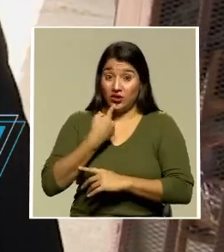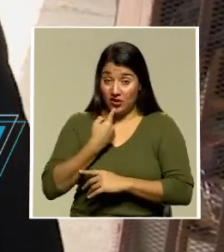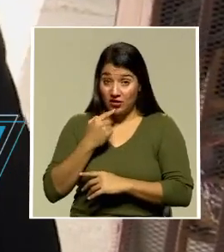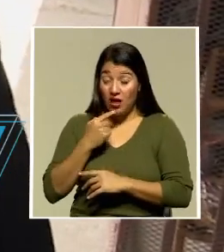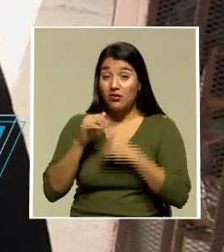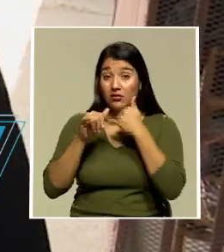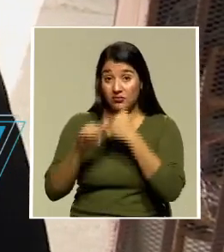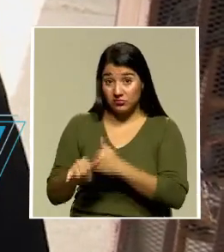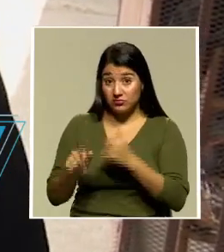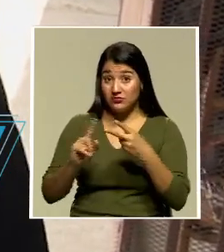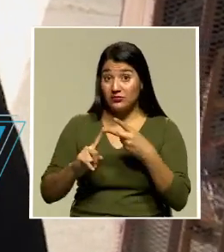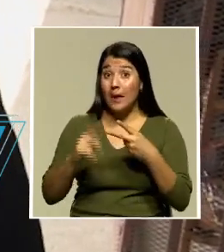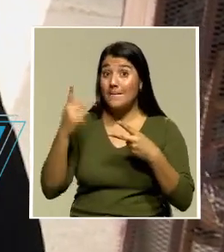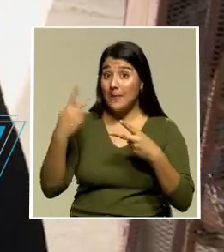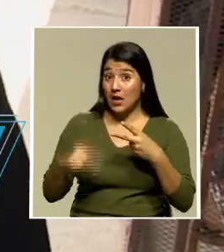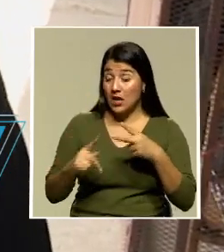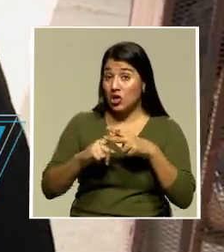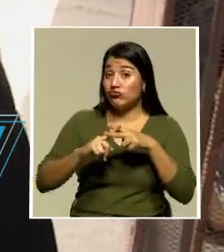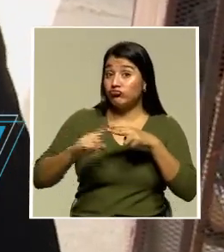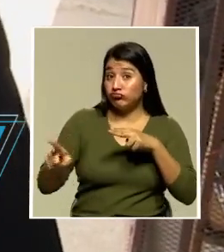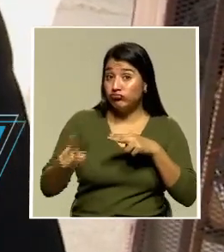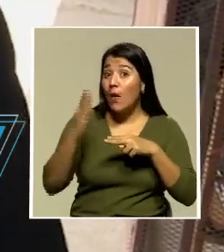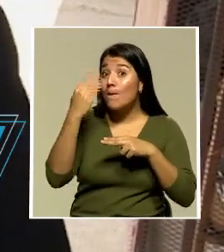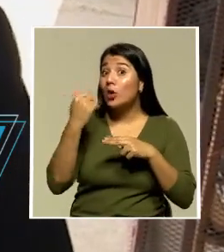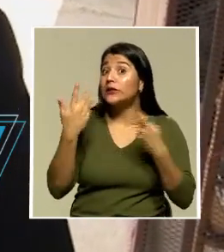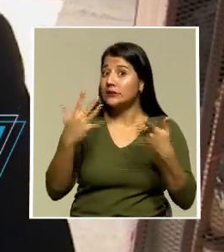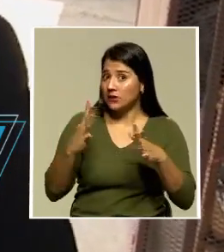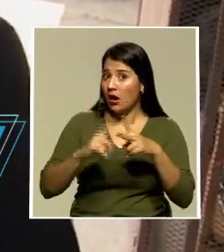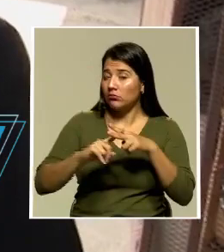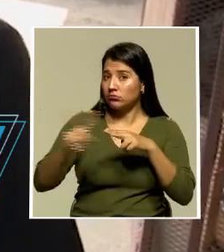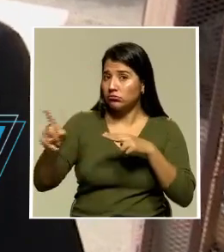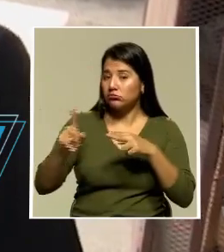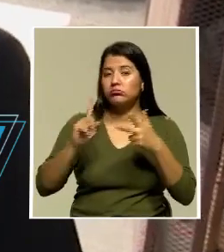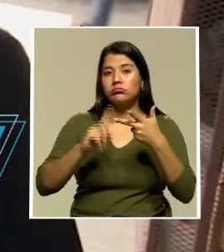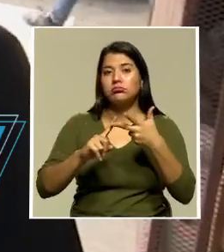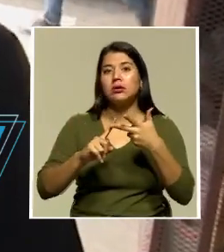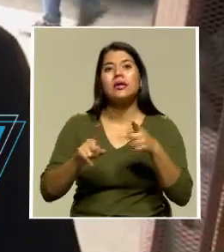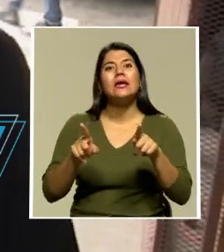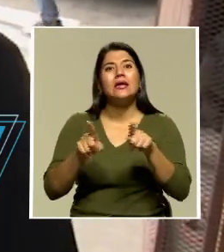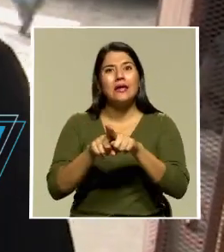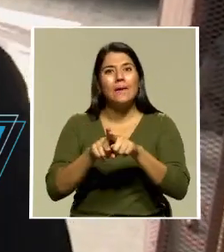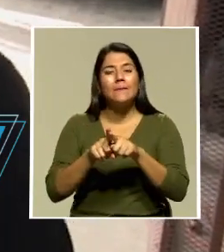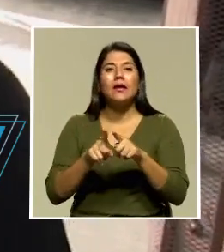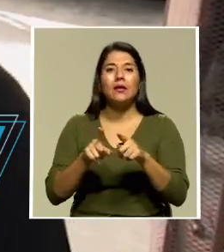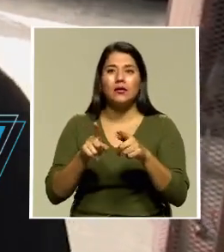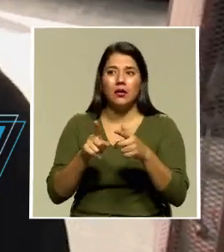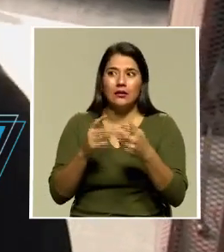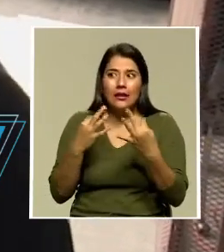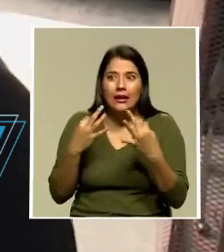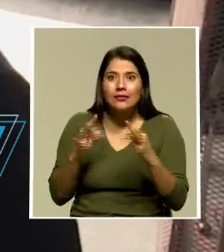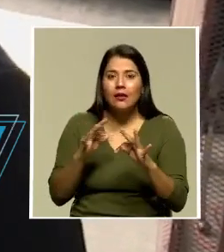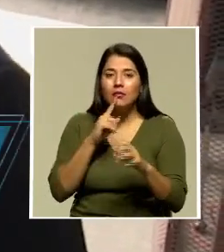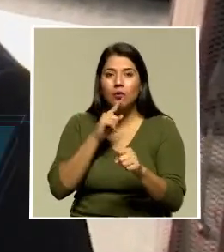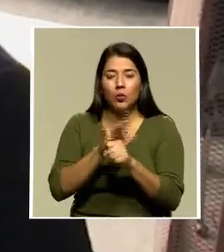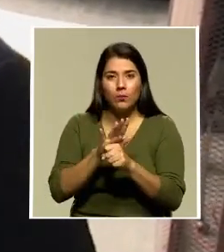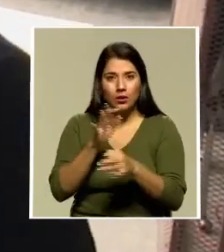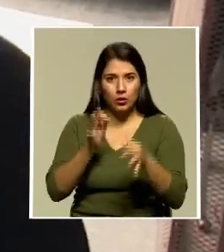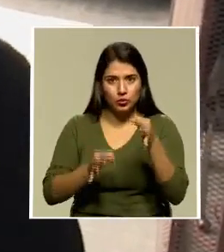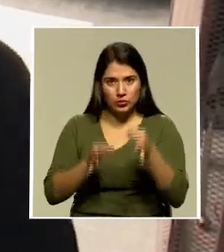eminente de fuga, porque ya lo hizo, y por una posible obstaculización de la justicia. En consecuencia venimos